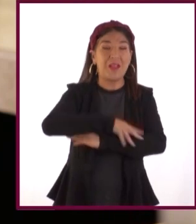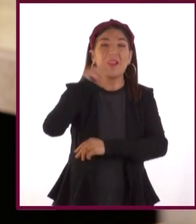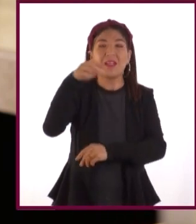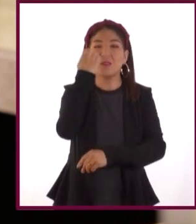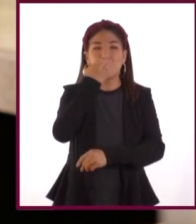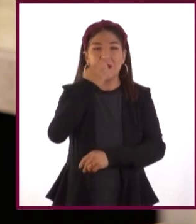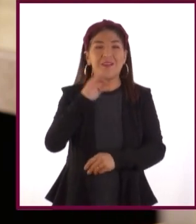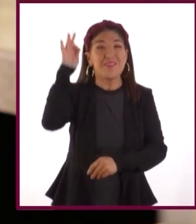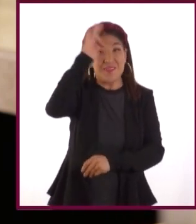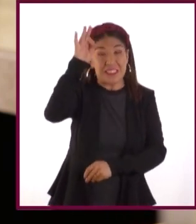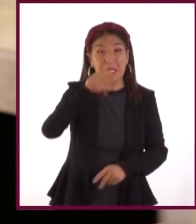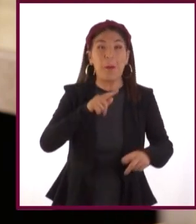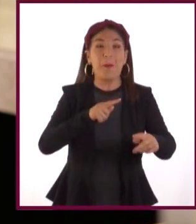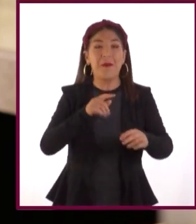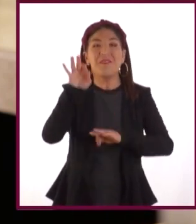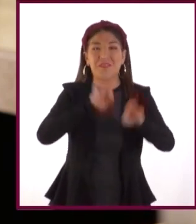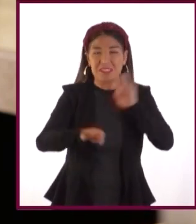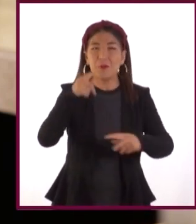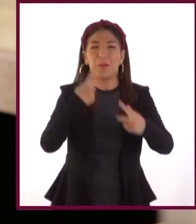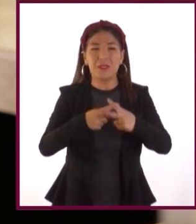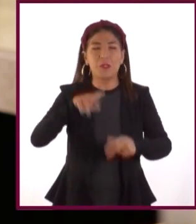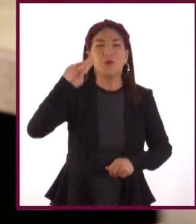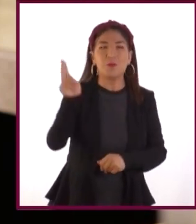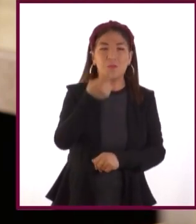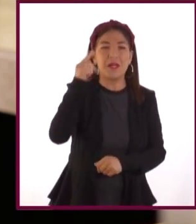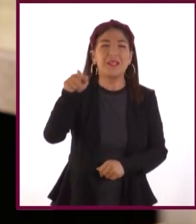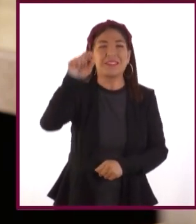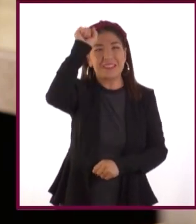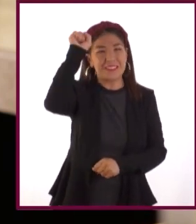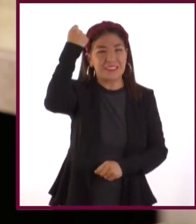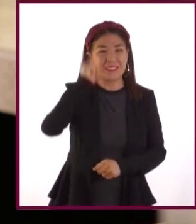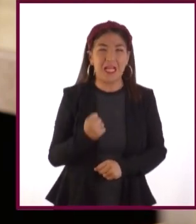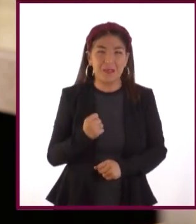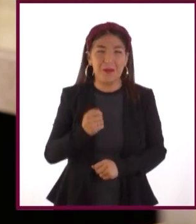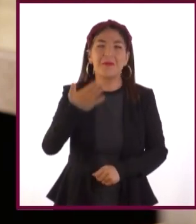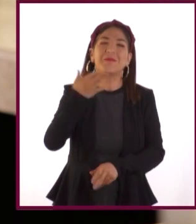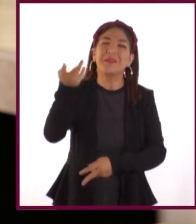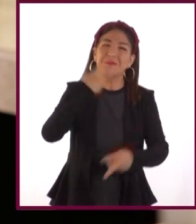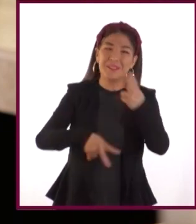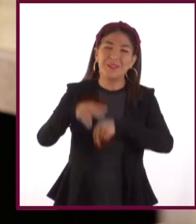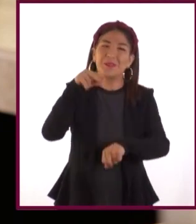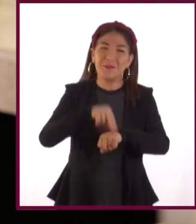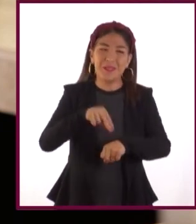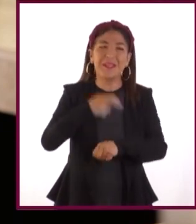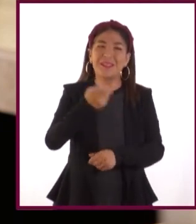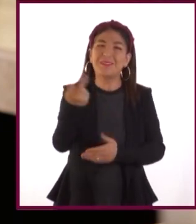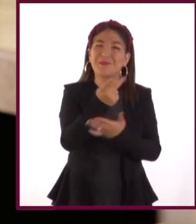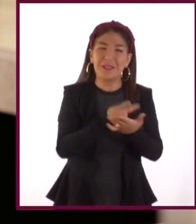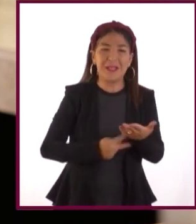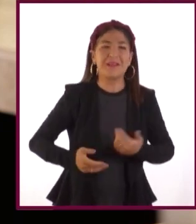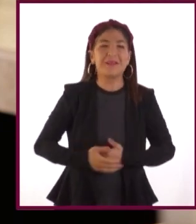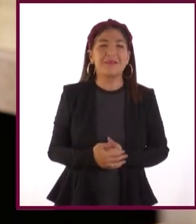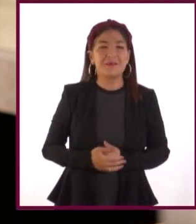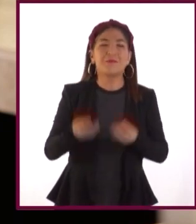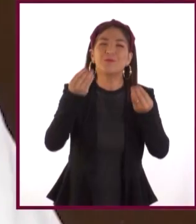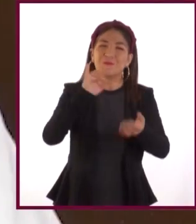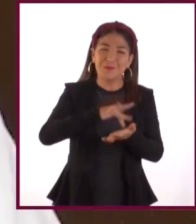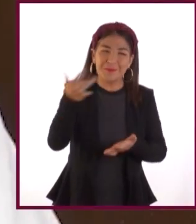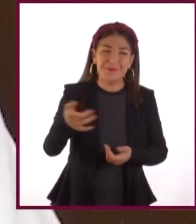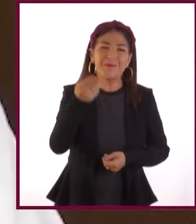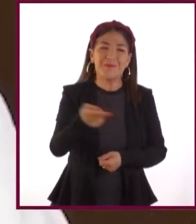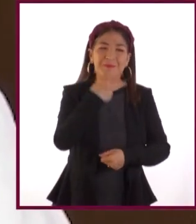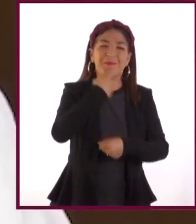interesante. Pero ¿qué les parece si platicamos sobre esto con nuestro especialista? Acompáñenos. Hoy estamos con el doctor Roger José Hernández